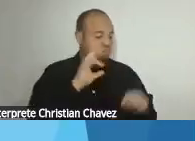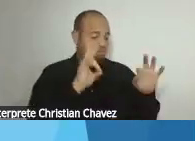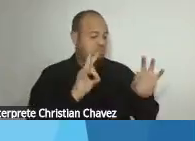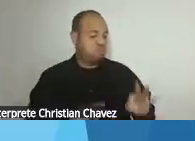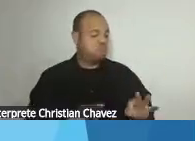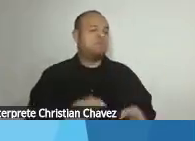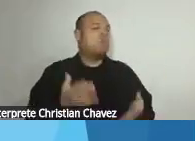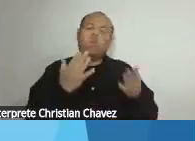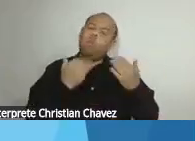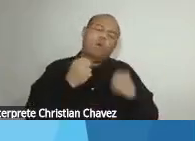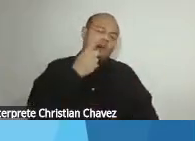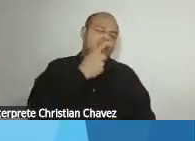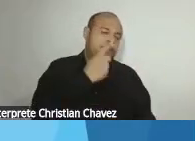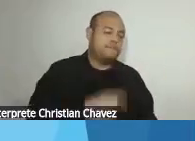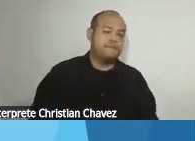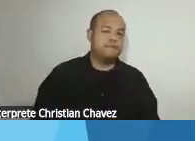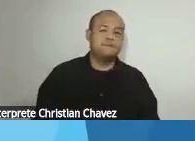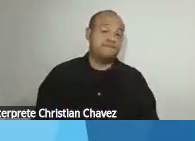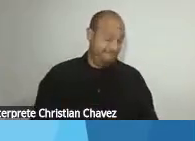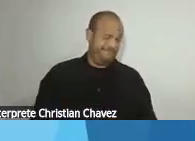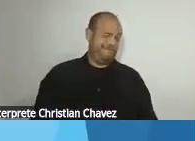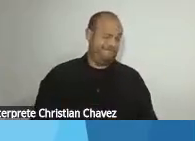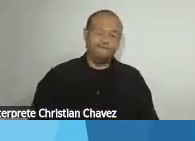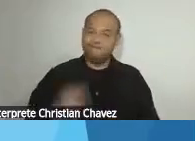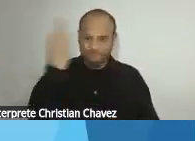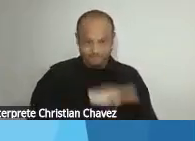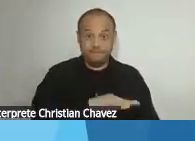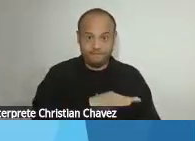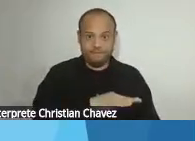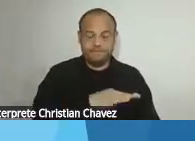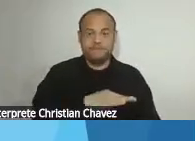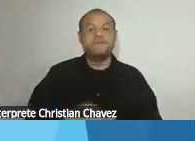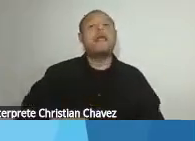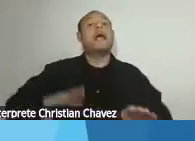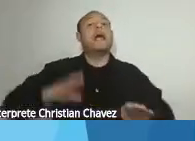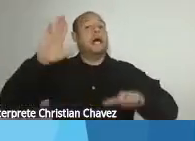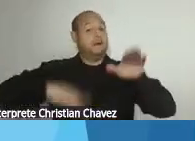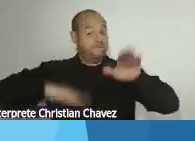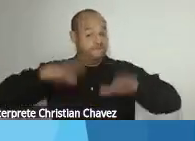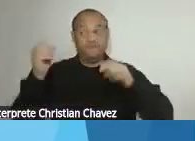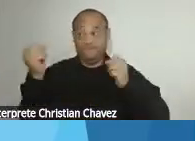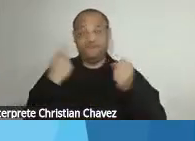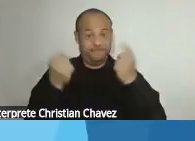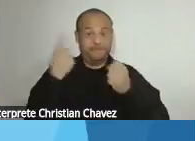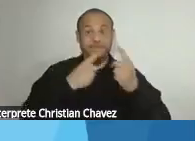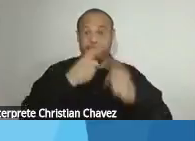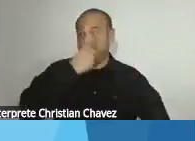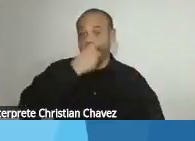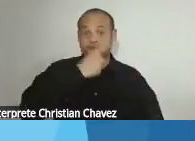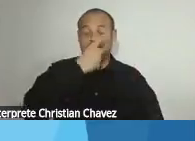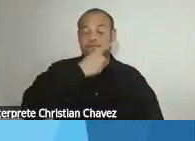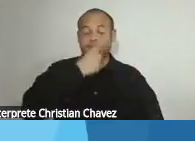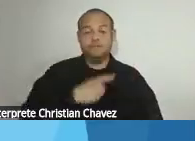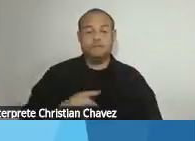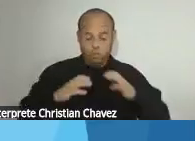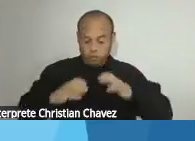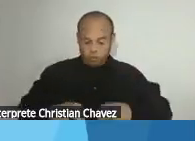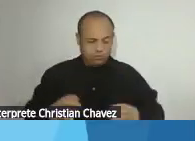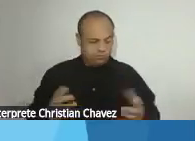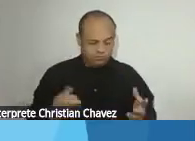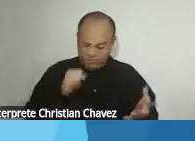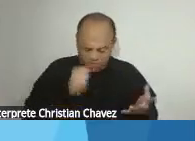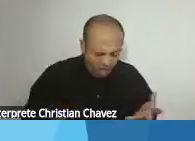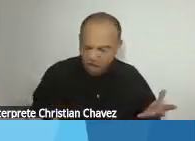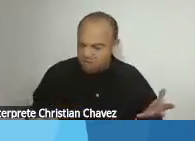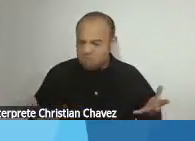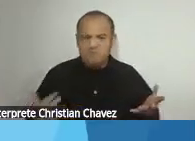La diabetes, al principio, muchas veces los síntomas son muy sutiles o la persona puede que no presente